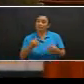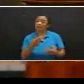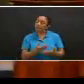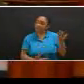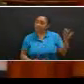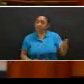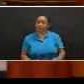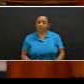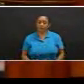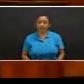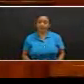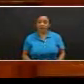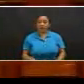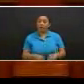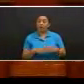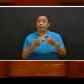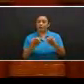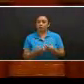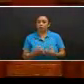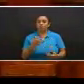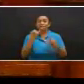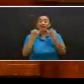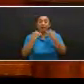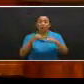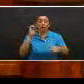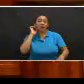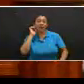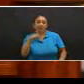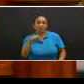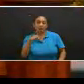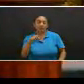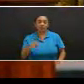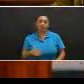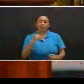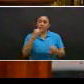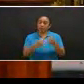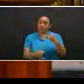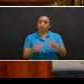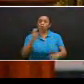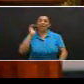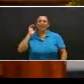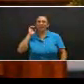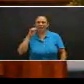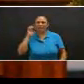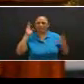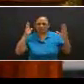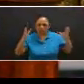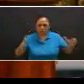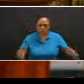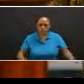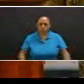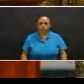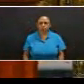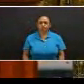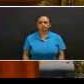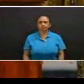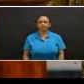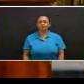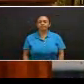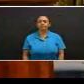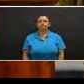Entonces, Jacob era uno que engañaba, y él terminó engañando. Ser engañado, perdón.